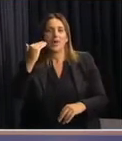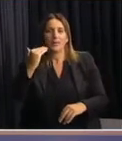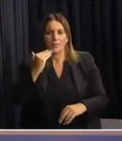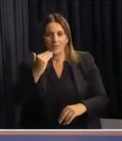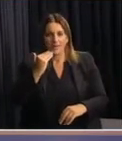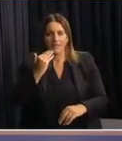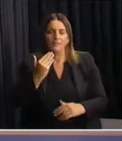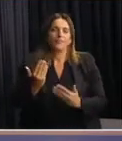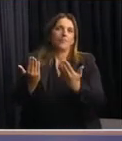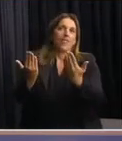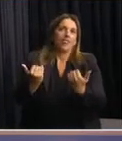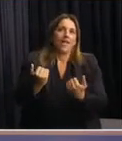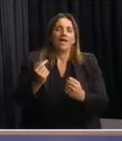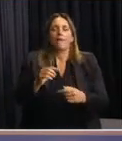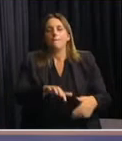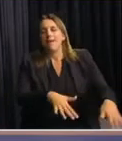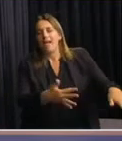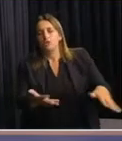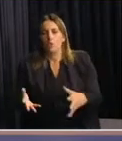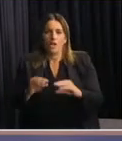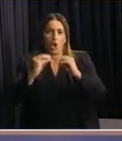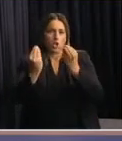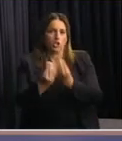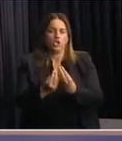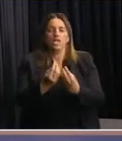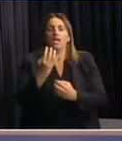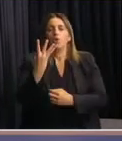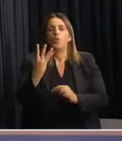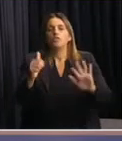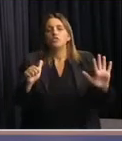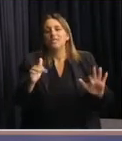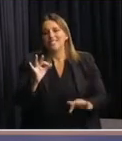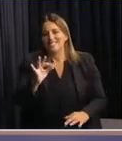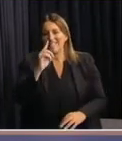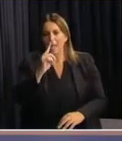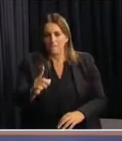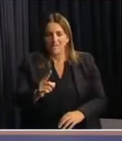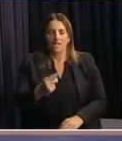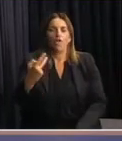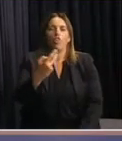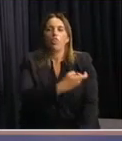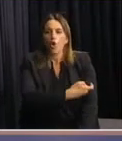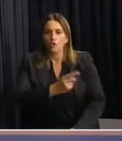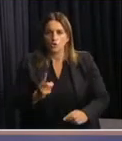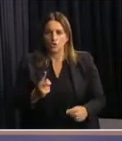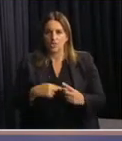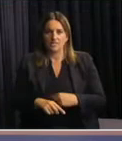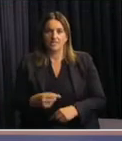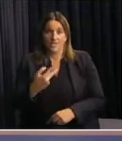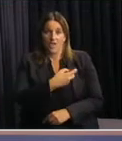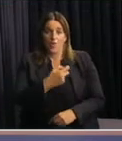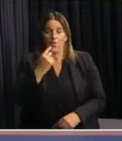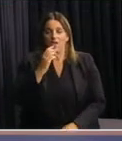vamos a recibir en el entorno de 460.000 dosis de la vacuna